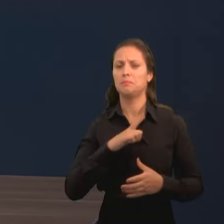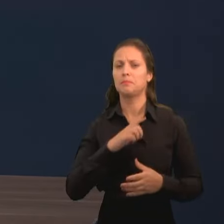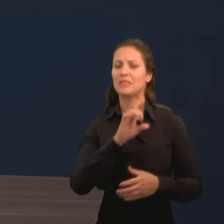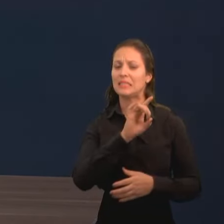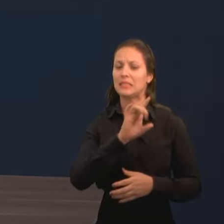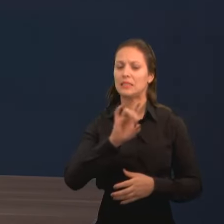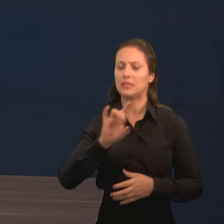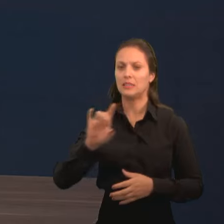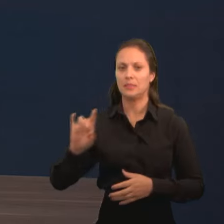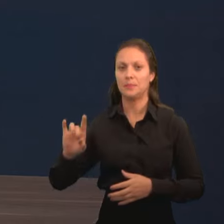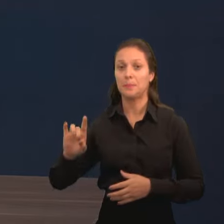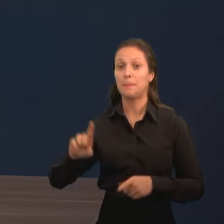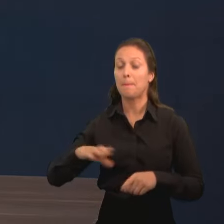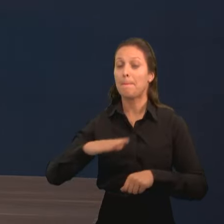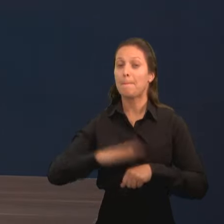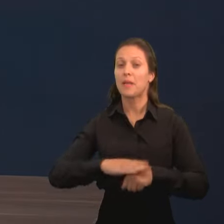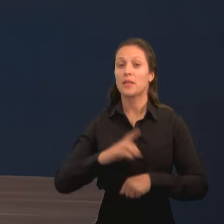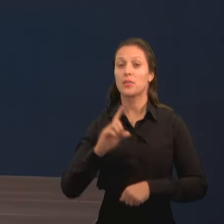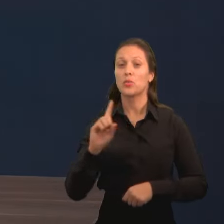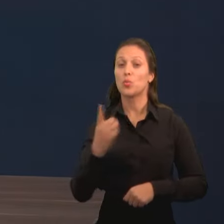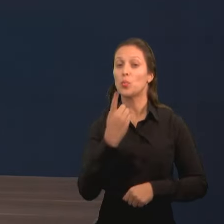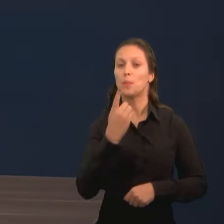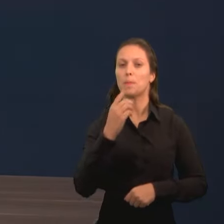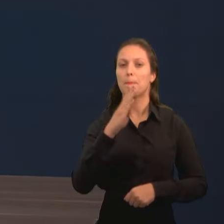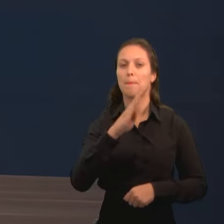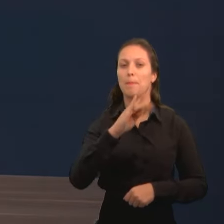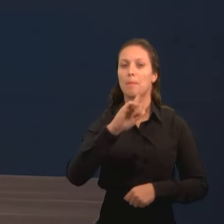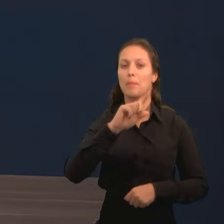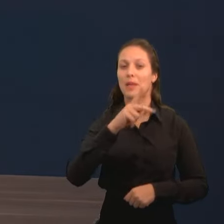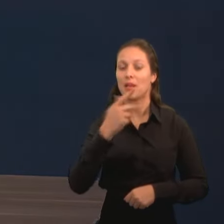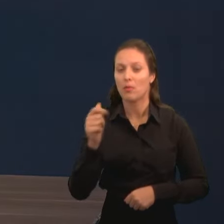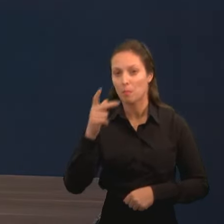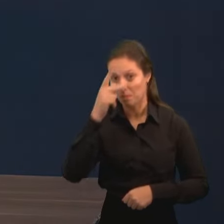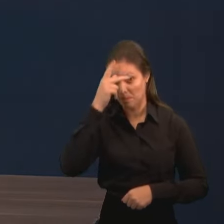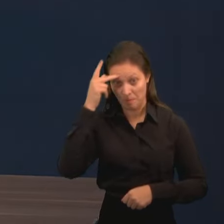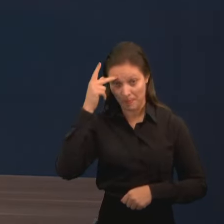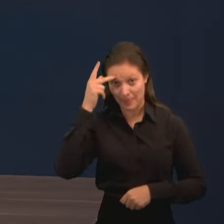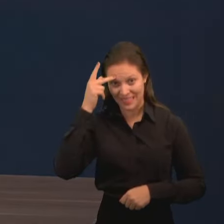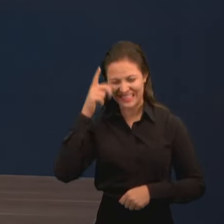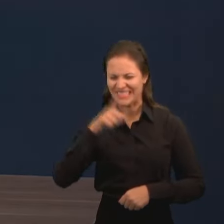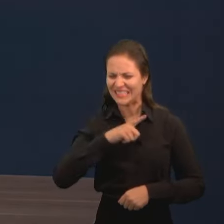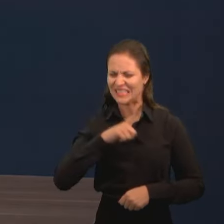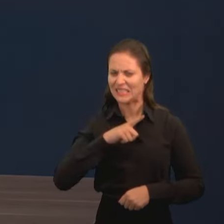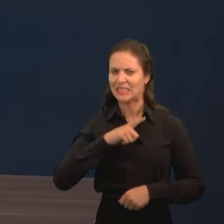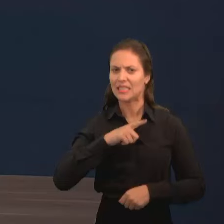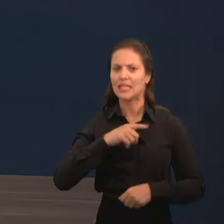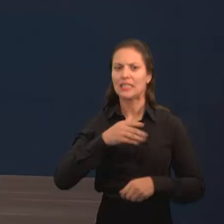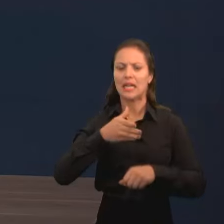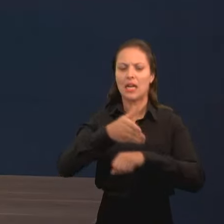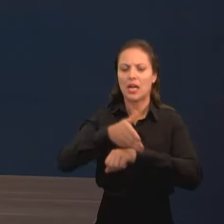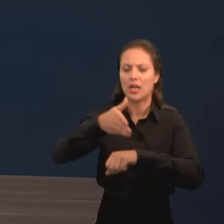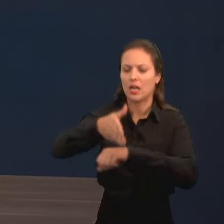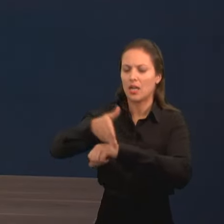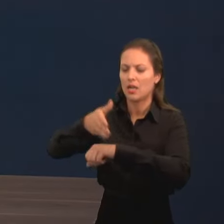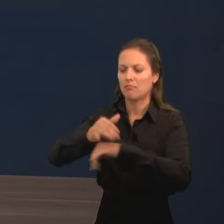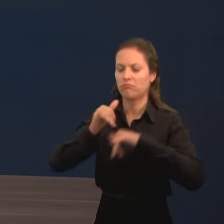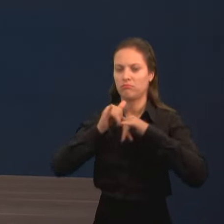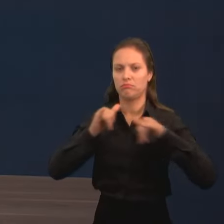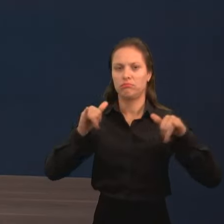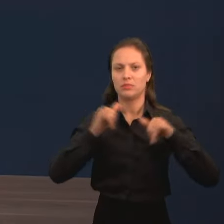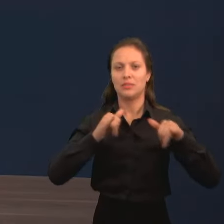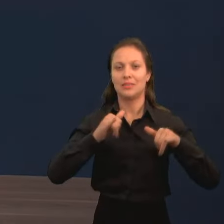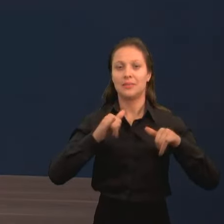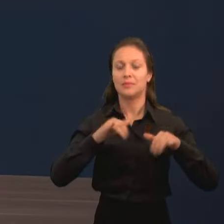conocido tiene más de 1,5 millones de usuarios que tienen acceso a datos mucho más